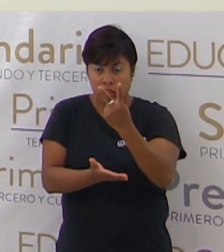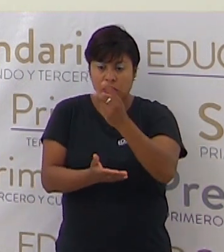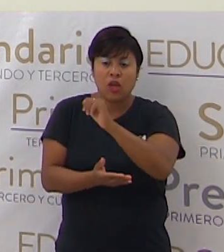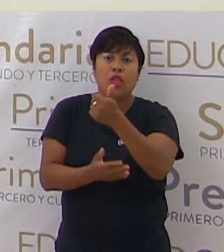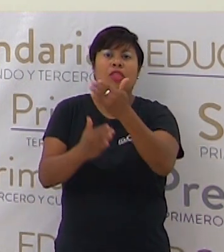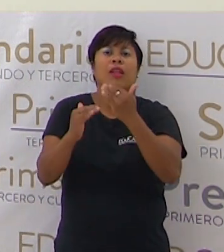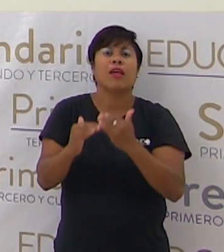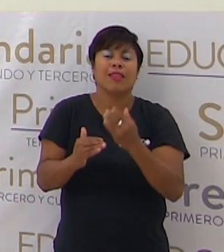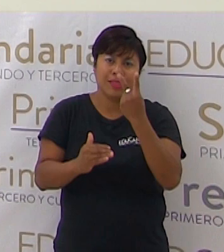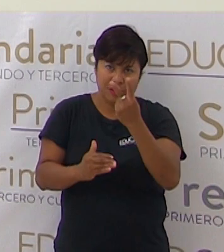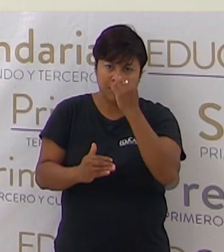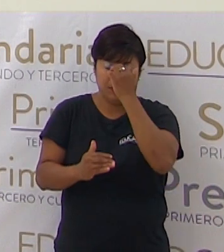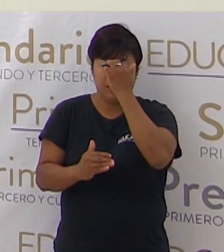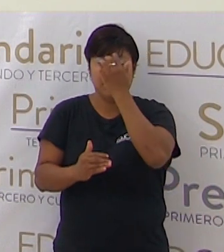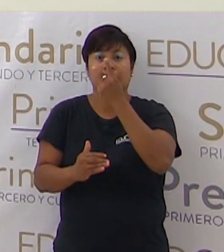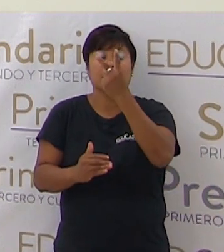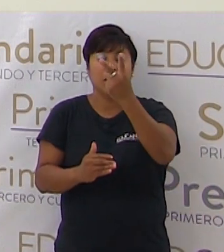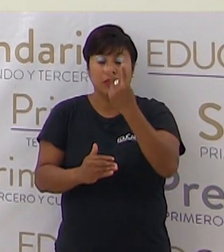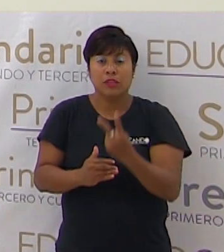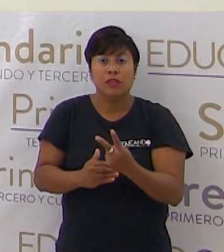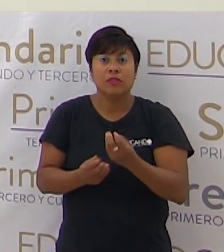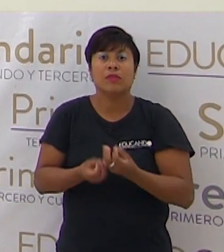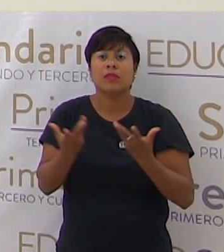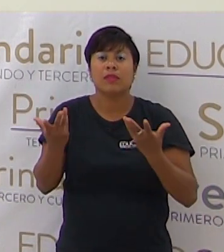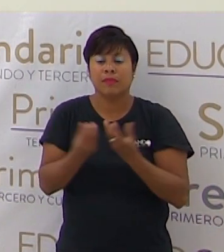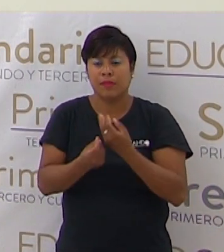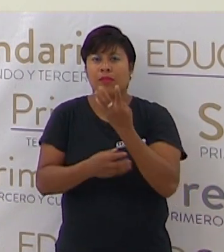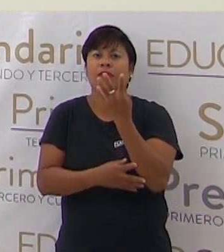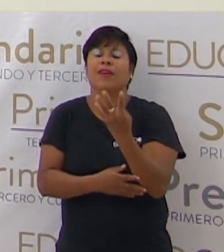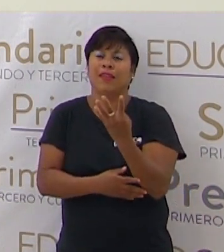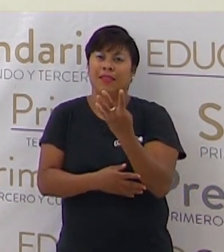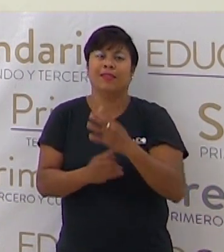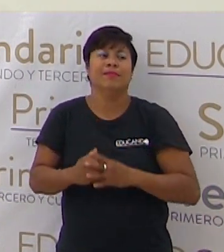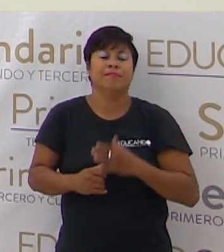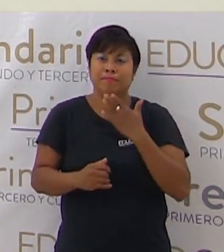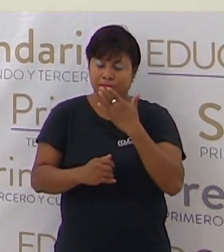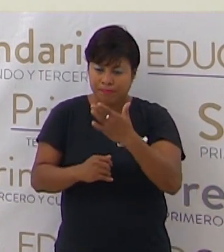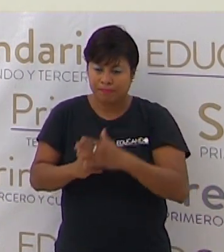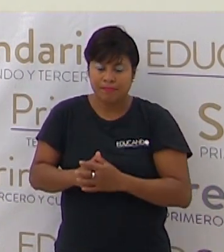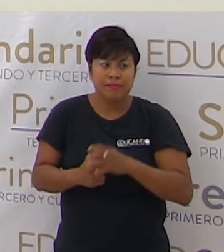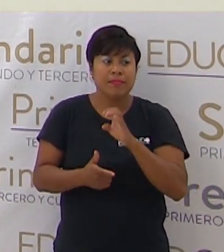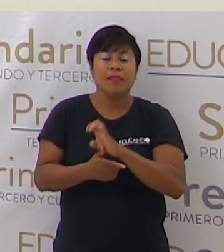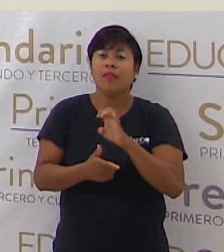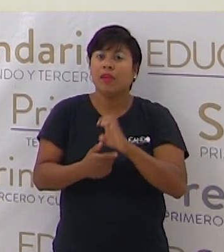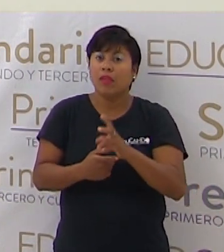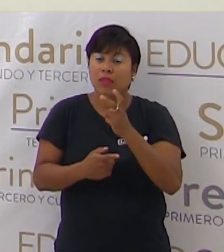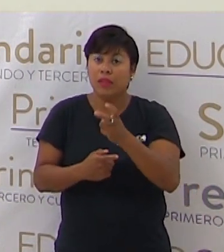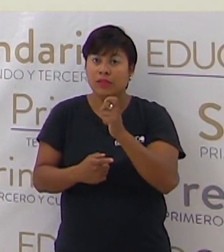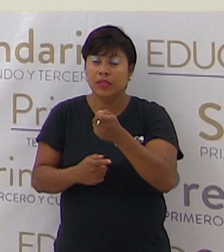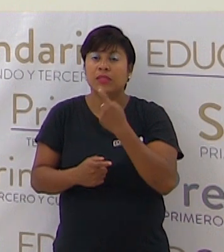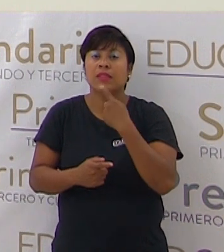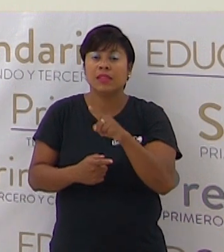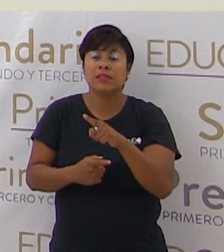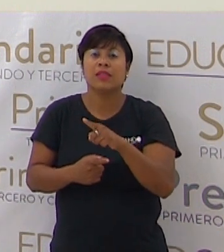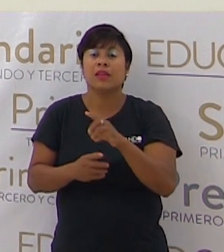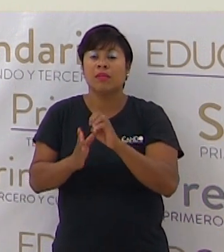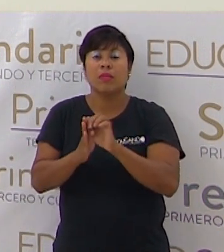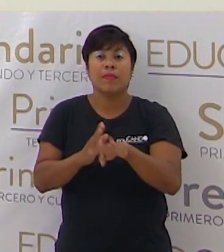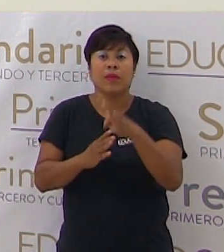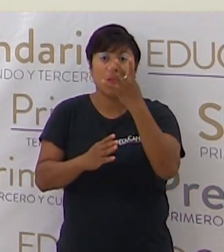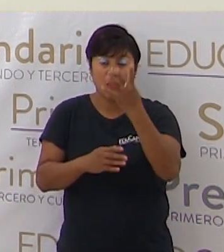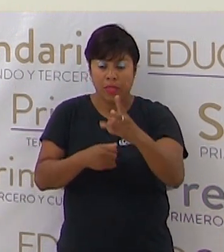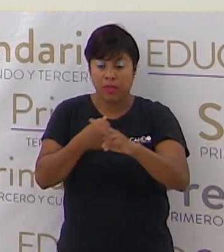caben? 2. ¿Y si juntamos todo? Pues 4. Bien, entonces quiere decir que con 4